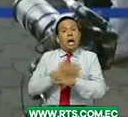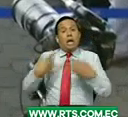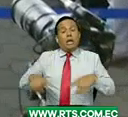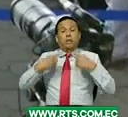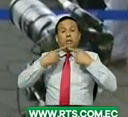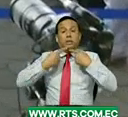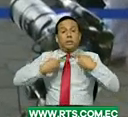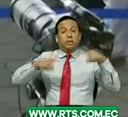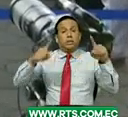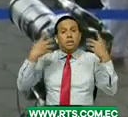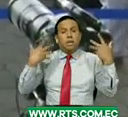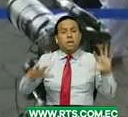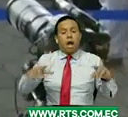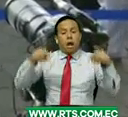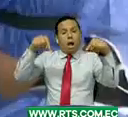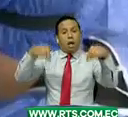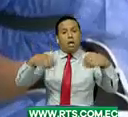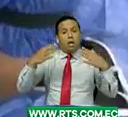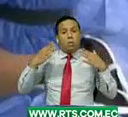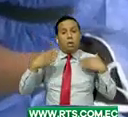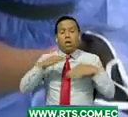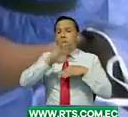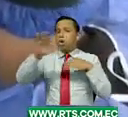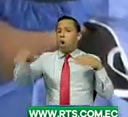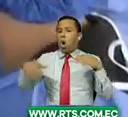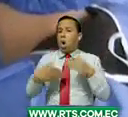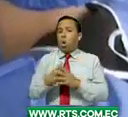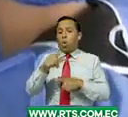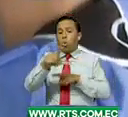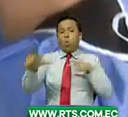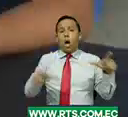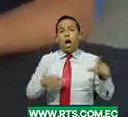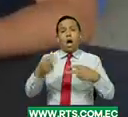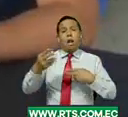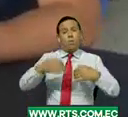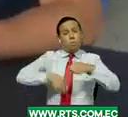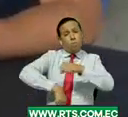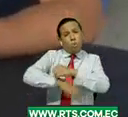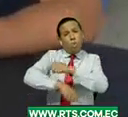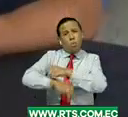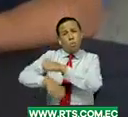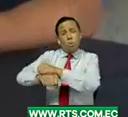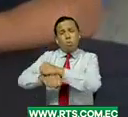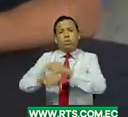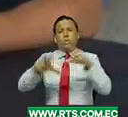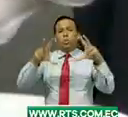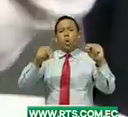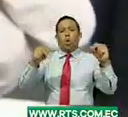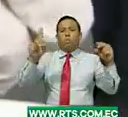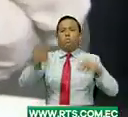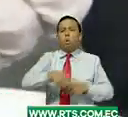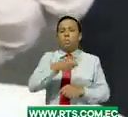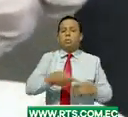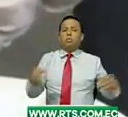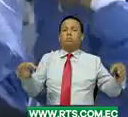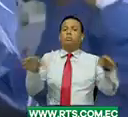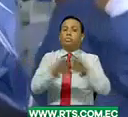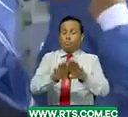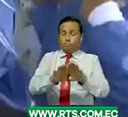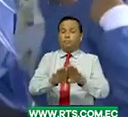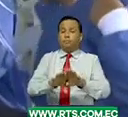canchas deportivas en la urbe porteña. Estas declaraciones se efectuaron en la inauguración del cuarto punto de vacunación en la ciudad de